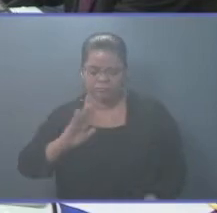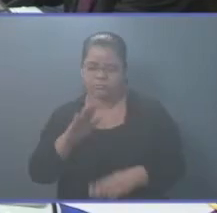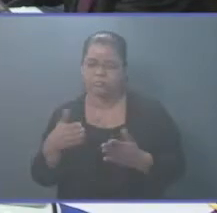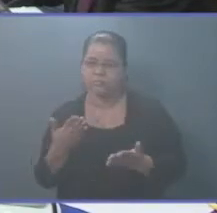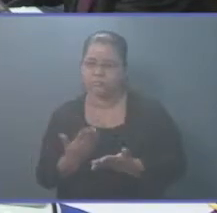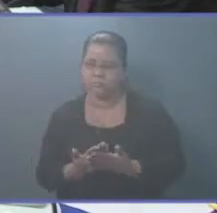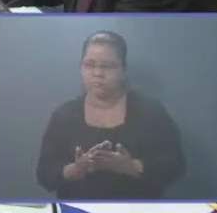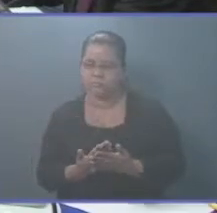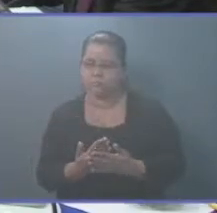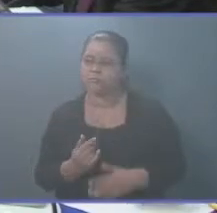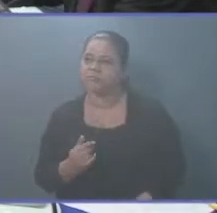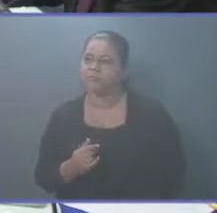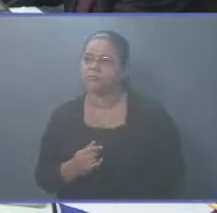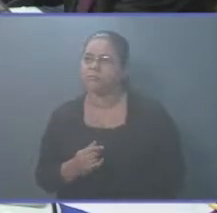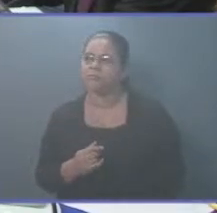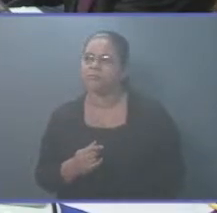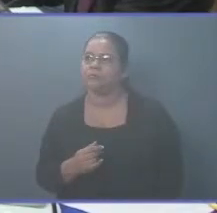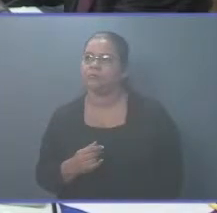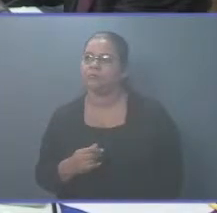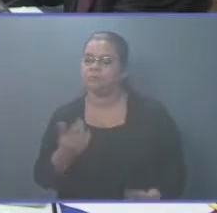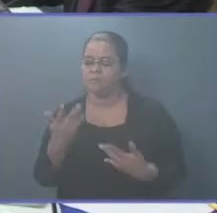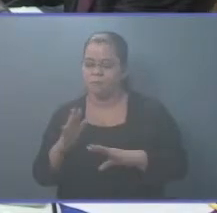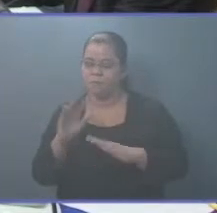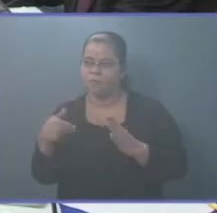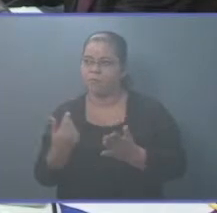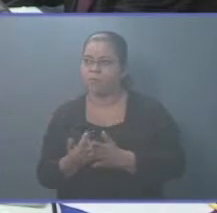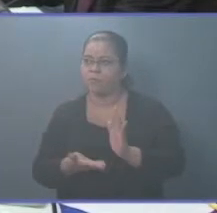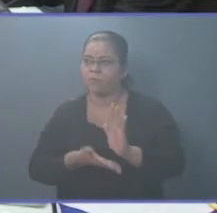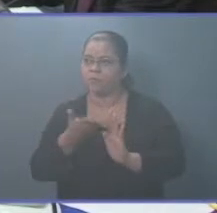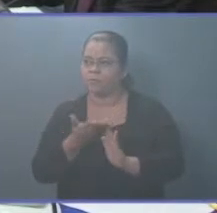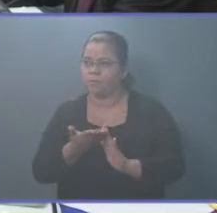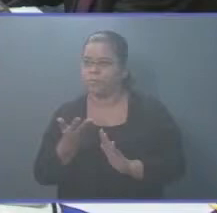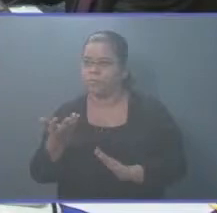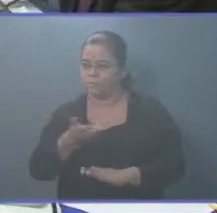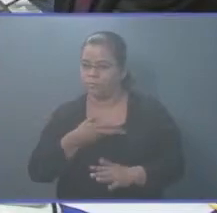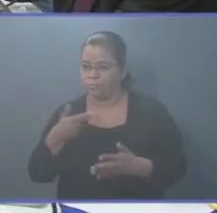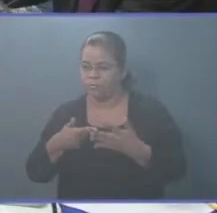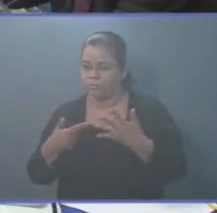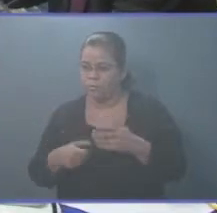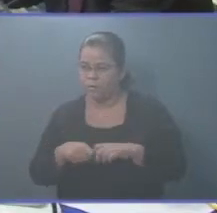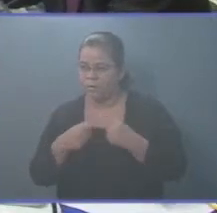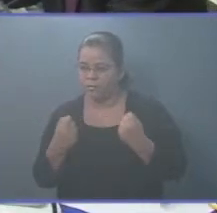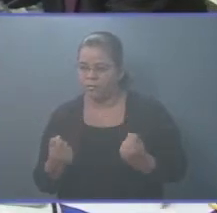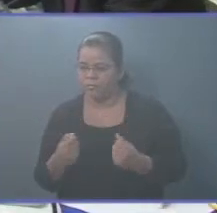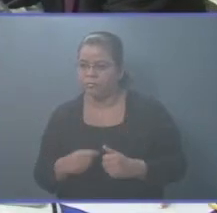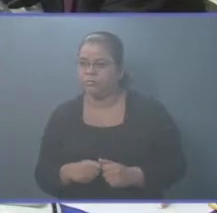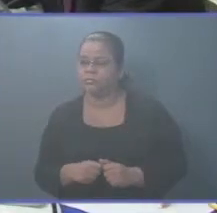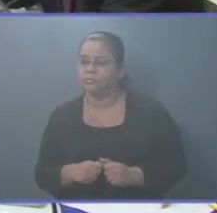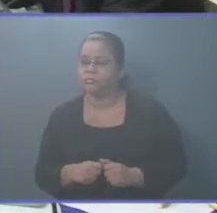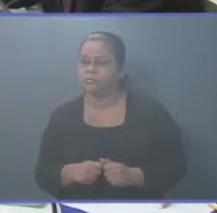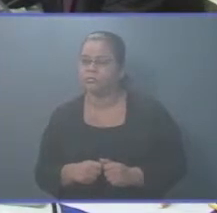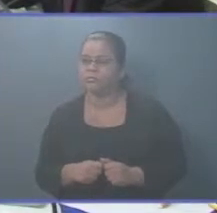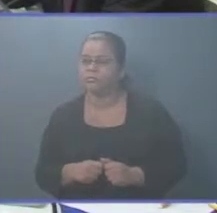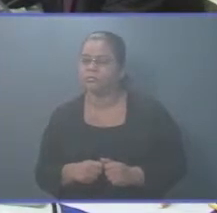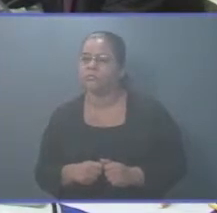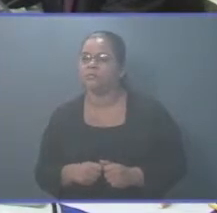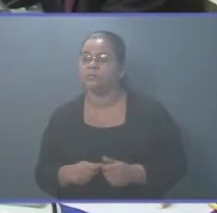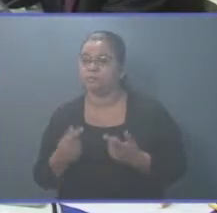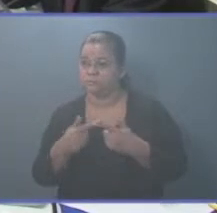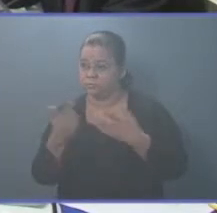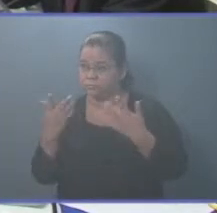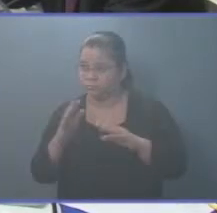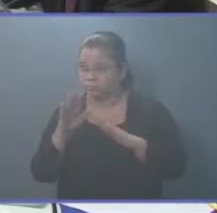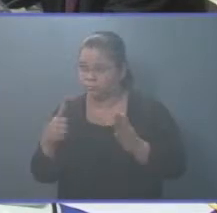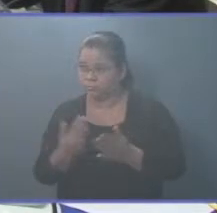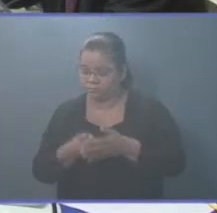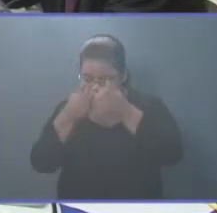solo se ponga durante el desarrollo de las diligencias de investigación. Entonces quedaría, durante el